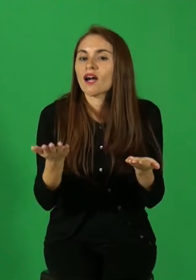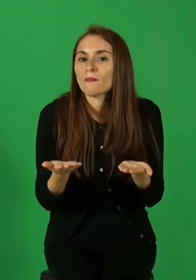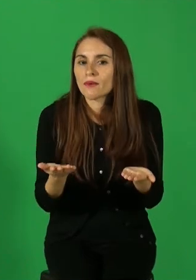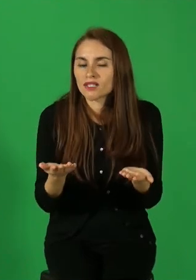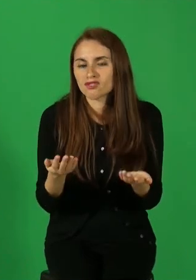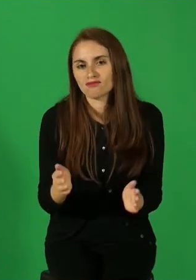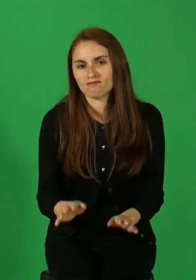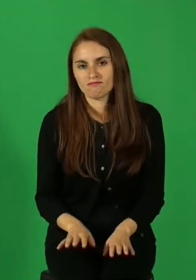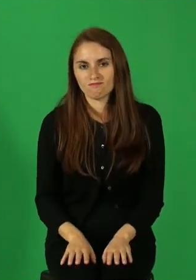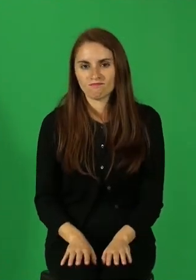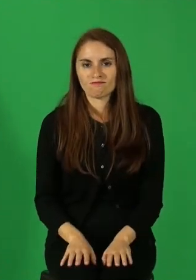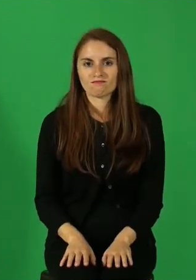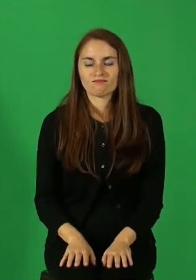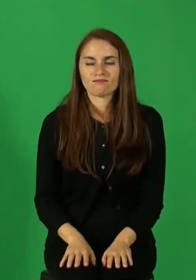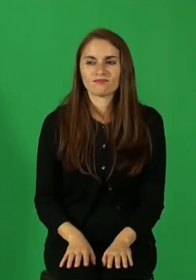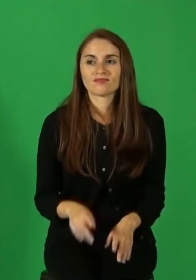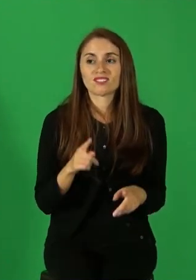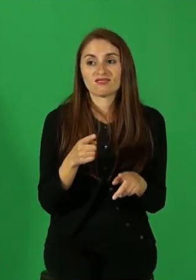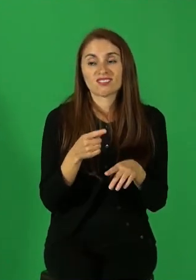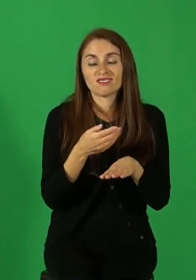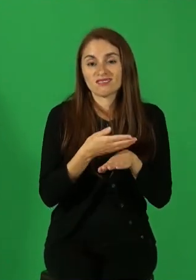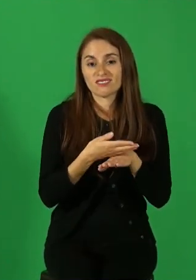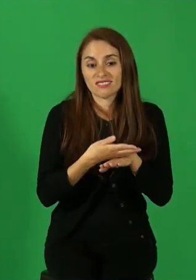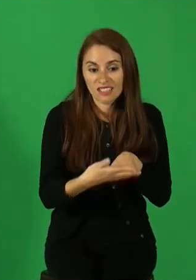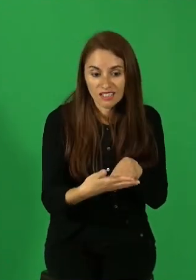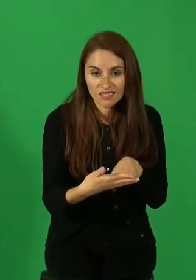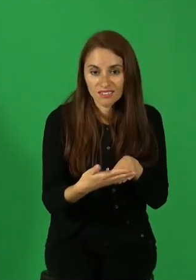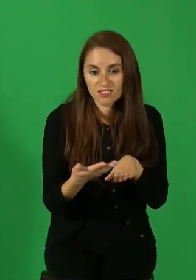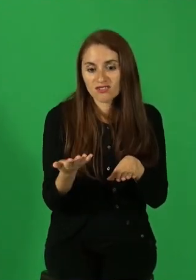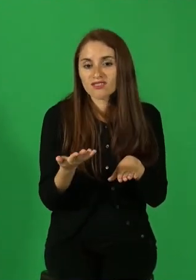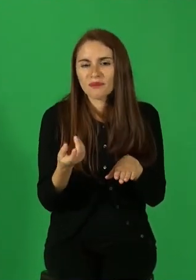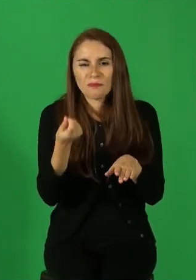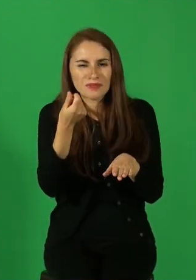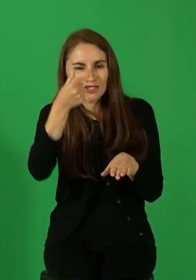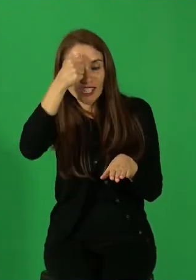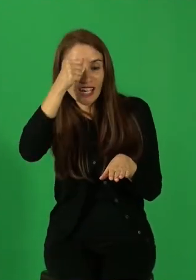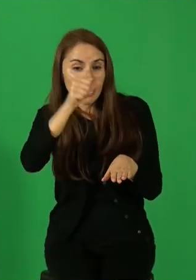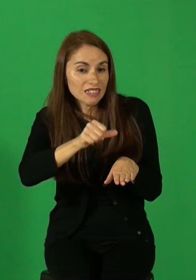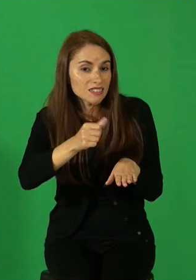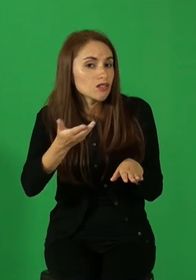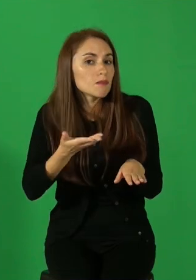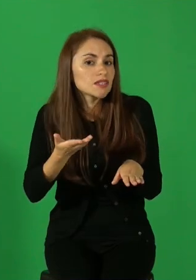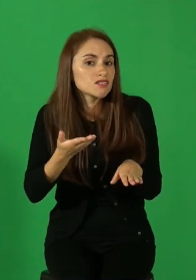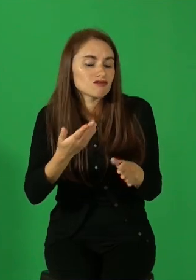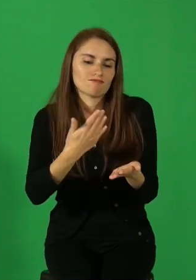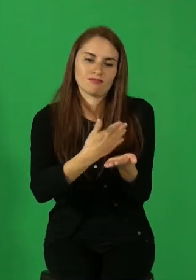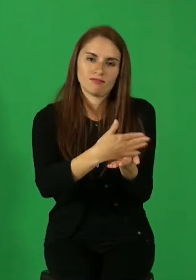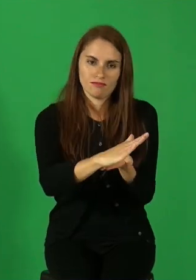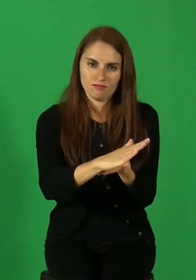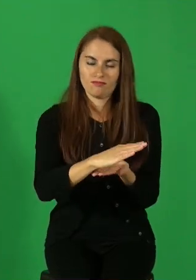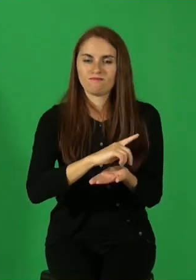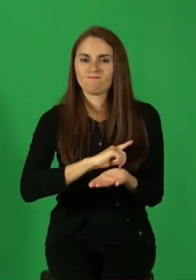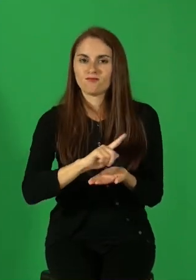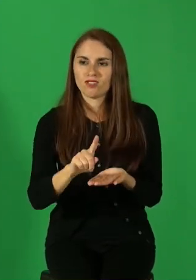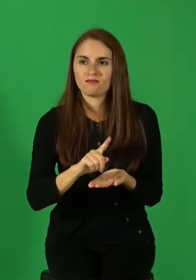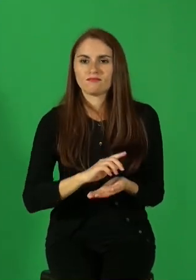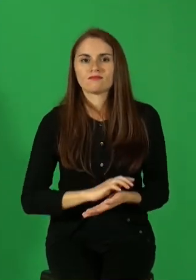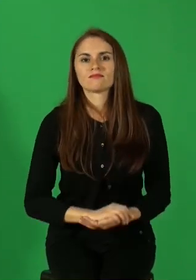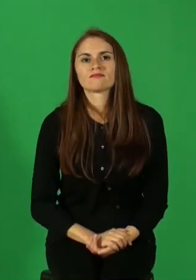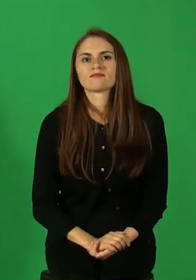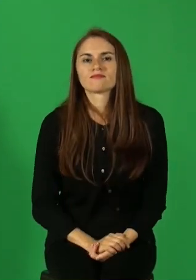primera. El hecho de llegar atrasado trajo como consecuencia el que lo despidieran.